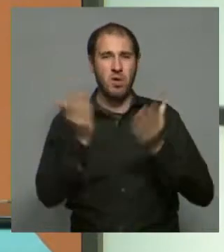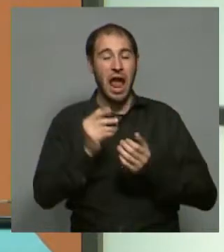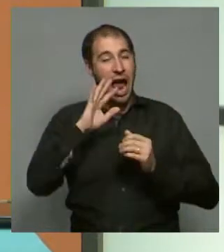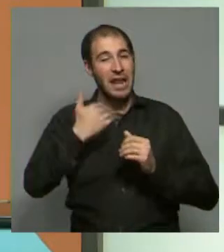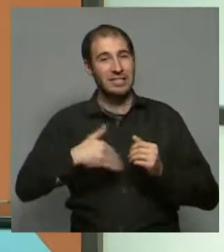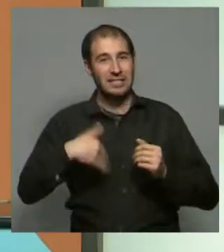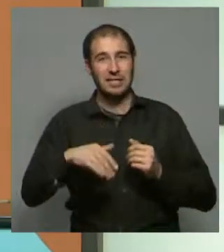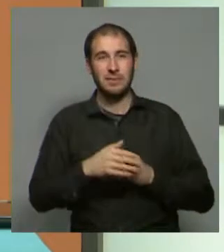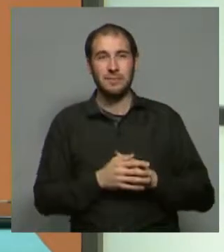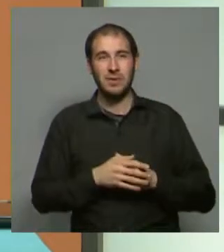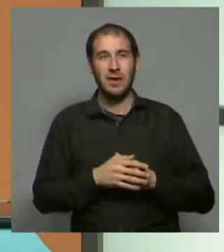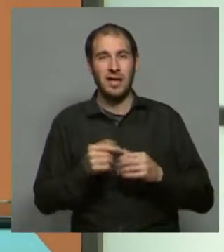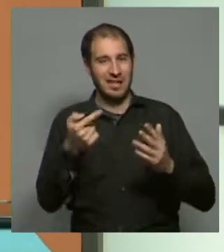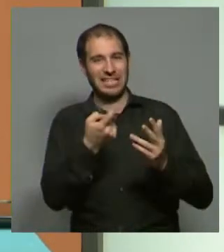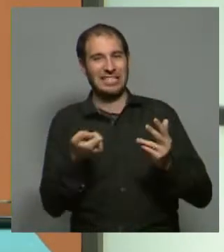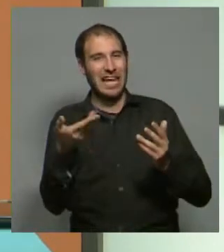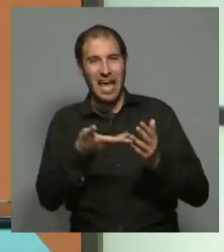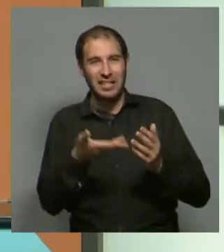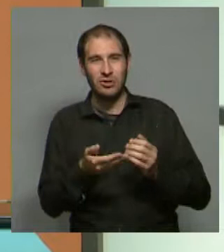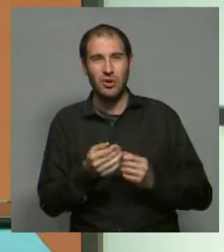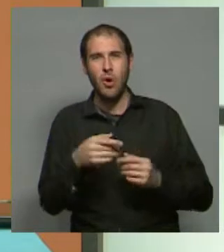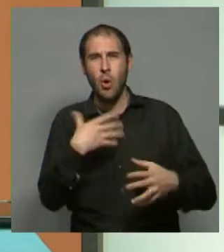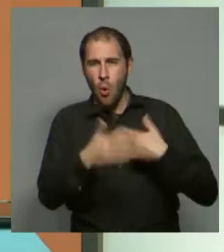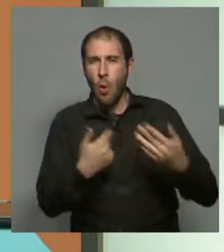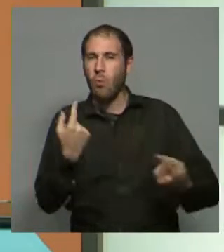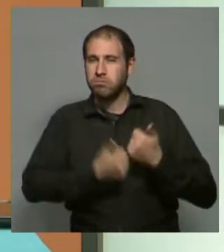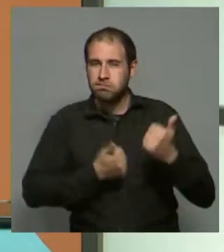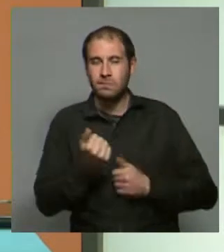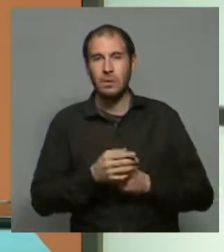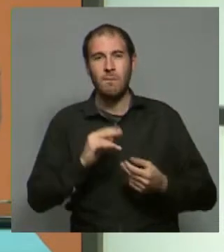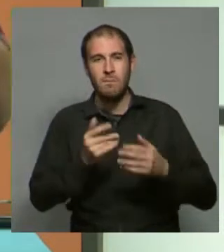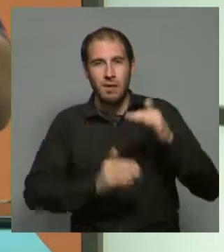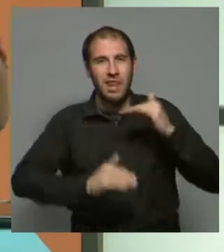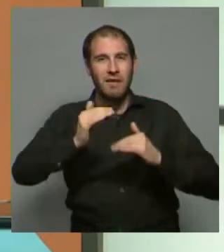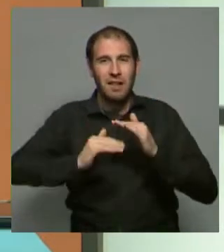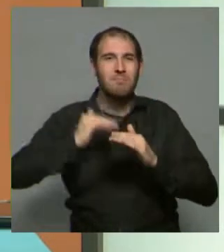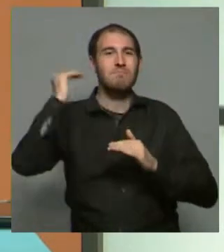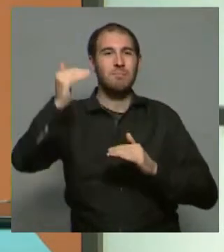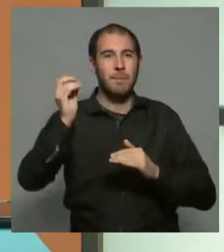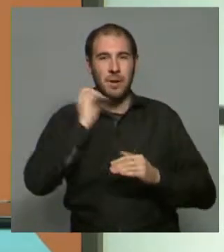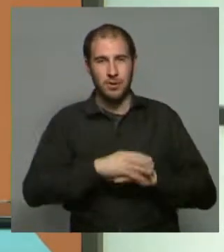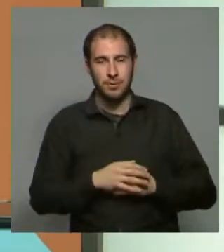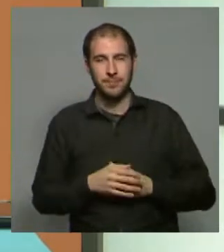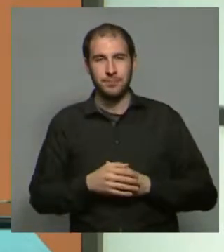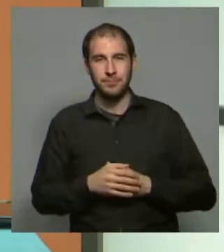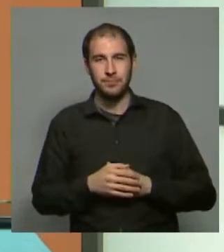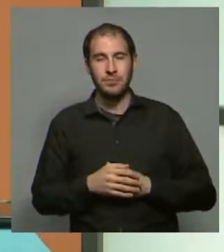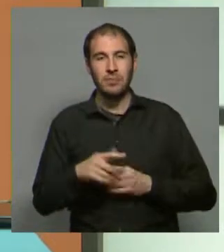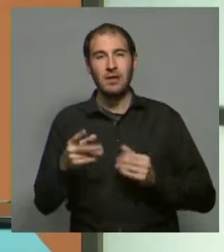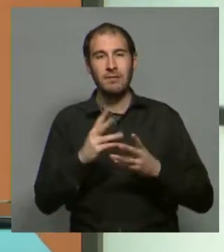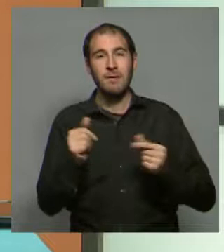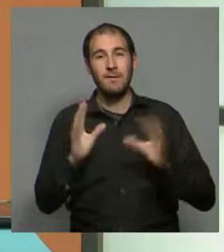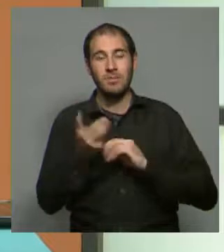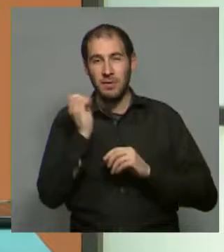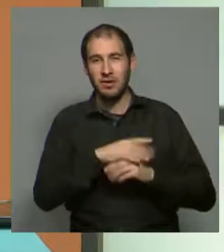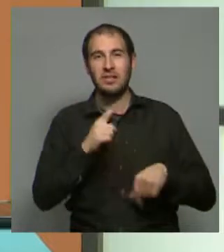necesita este rodaje o este foguearse con estos equipos para de algún modo nivelar hacia arriba, si se quiere. Bueno, para cerrar de la mejor forma